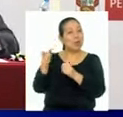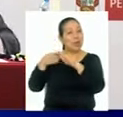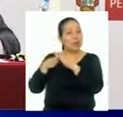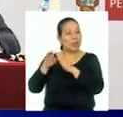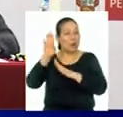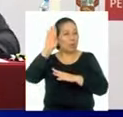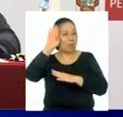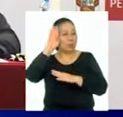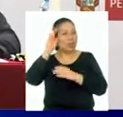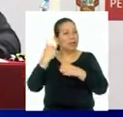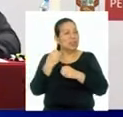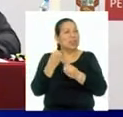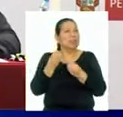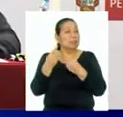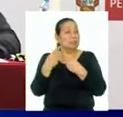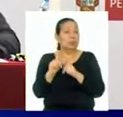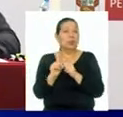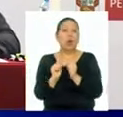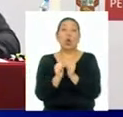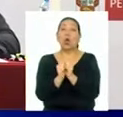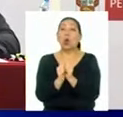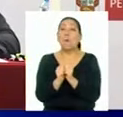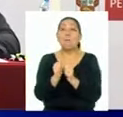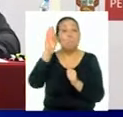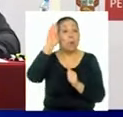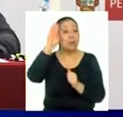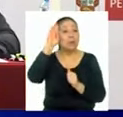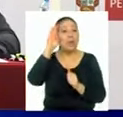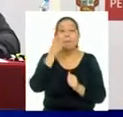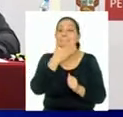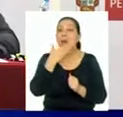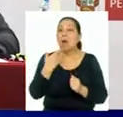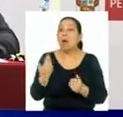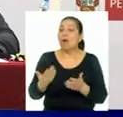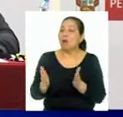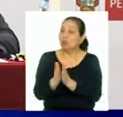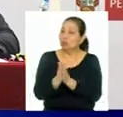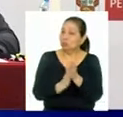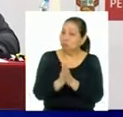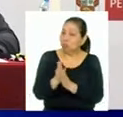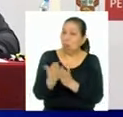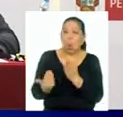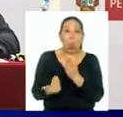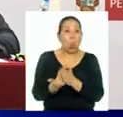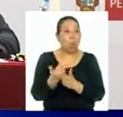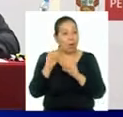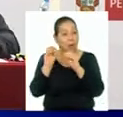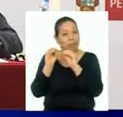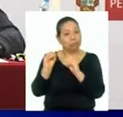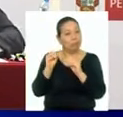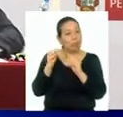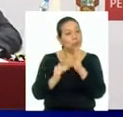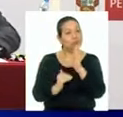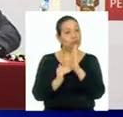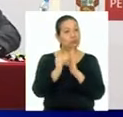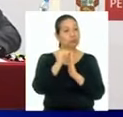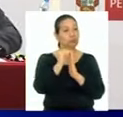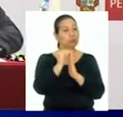permitirá, esperamos que permita, contar con policías motivados y con nuevas capacidades